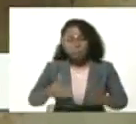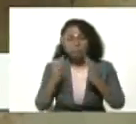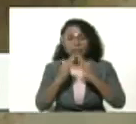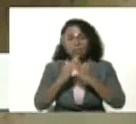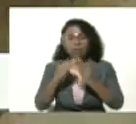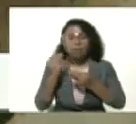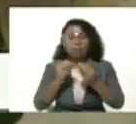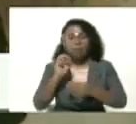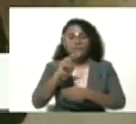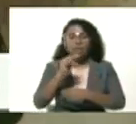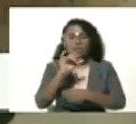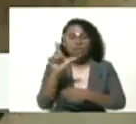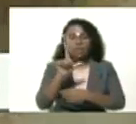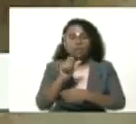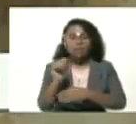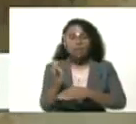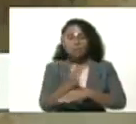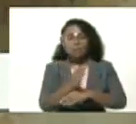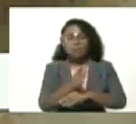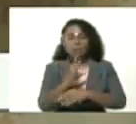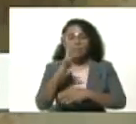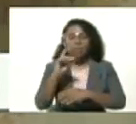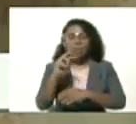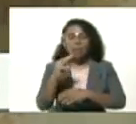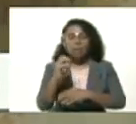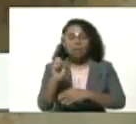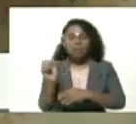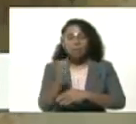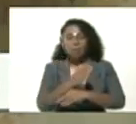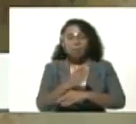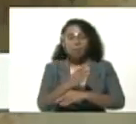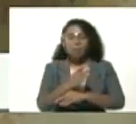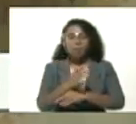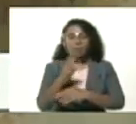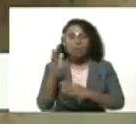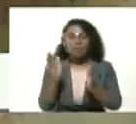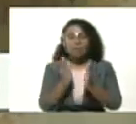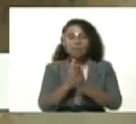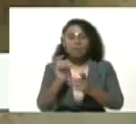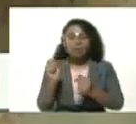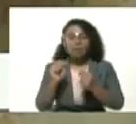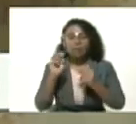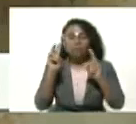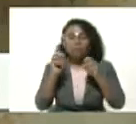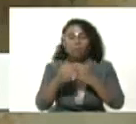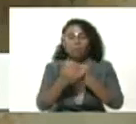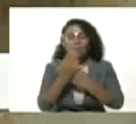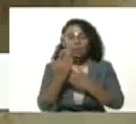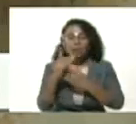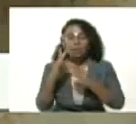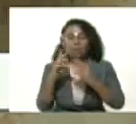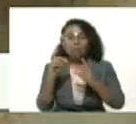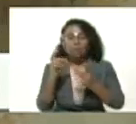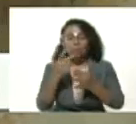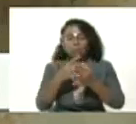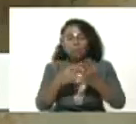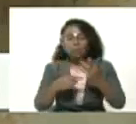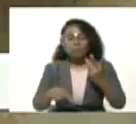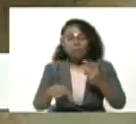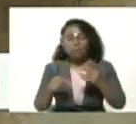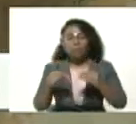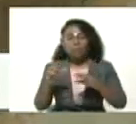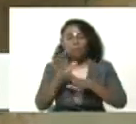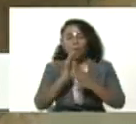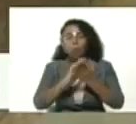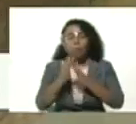Dignidad, Domenico Politi, San Francisco, Nuevo Amanecer, Urbanismo La Jabonera, donde vamos a terminar